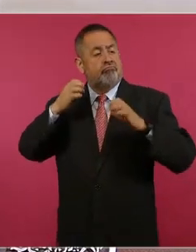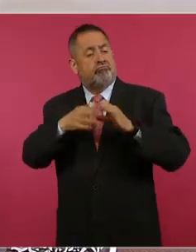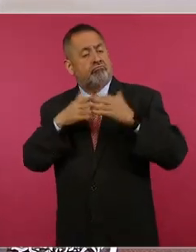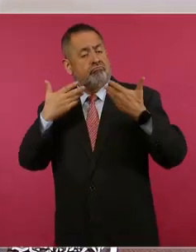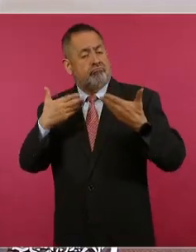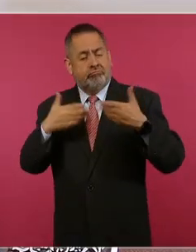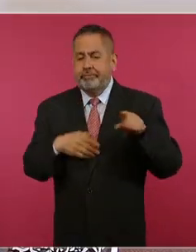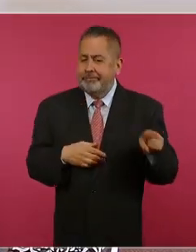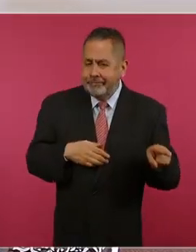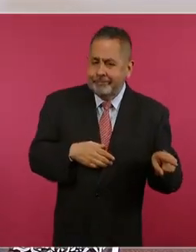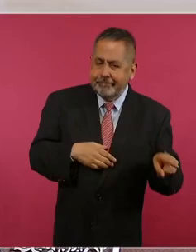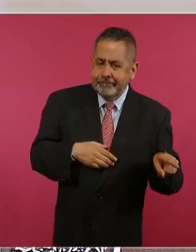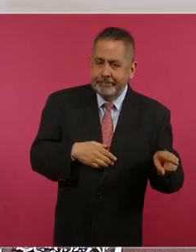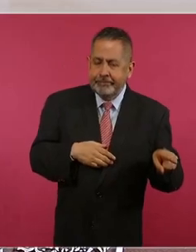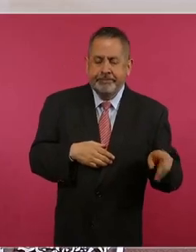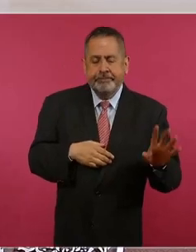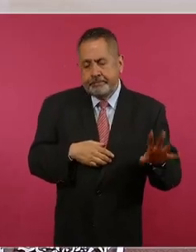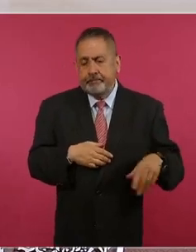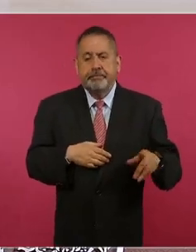coincide